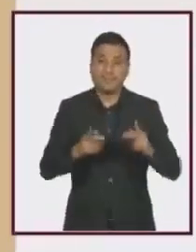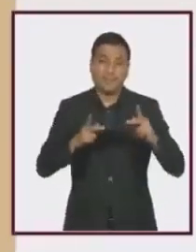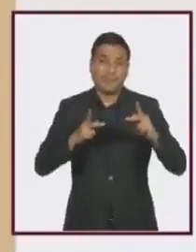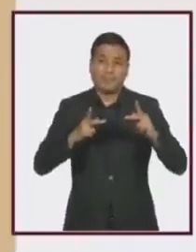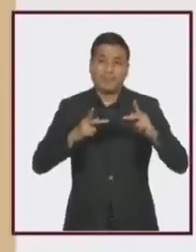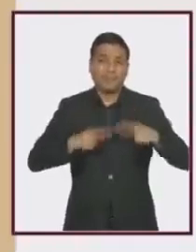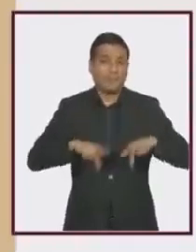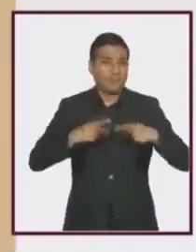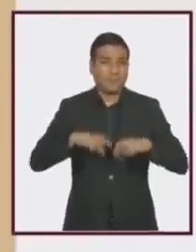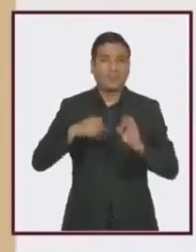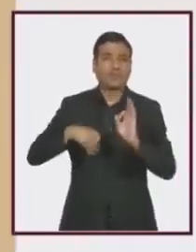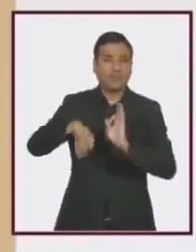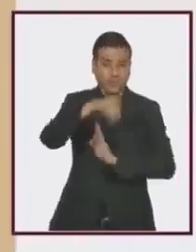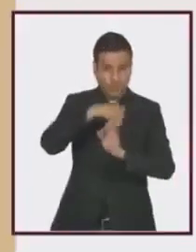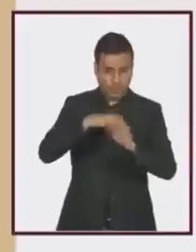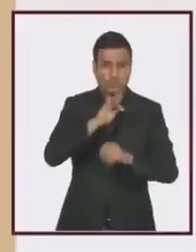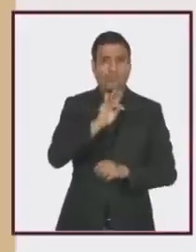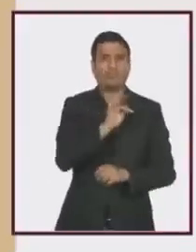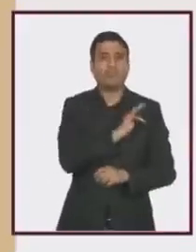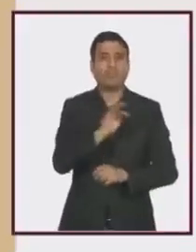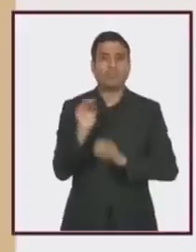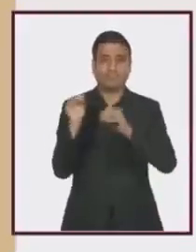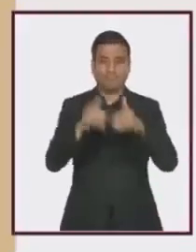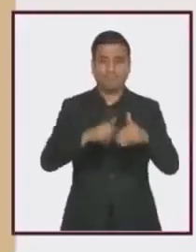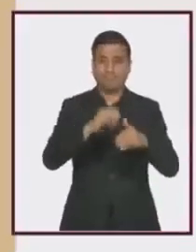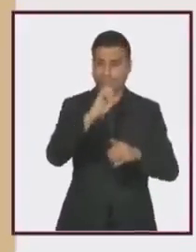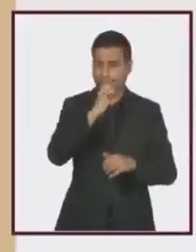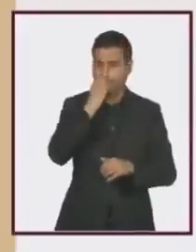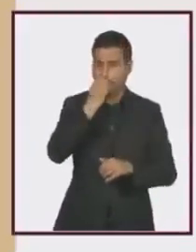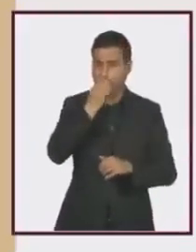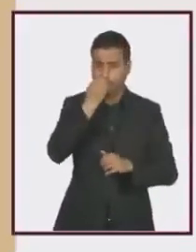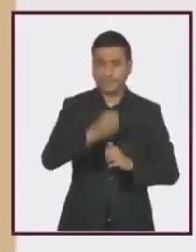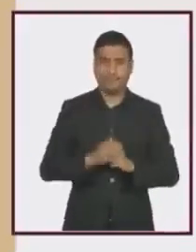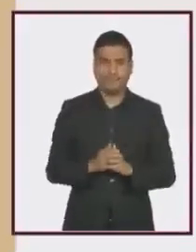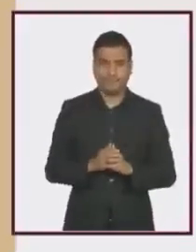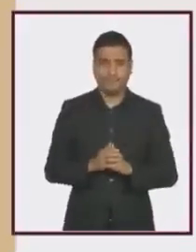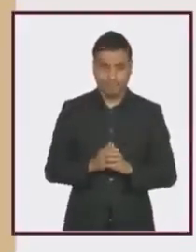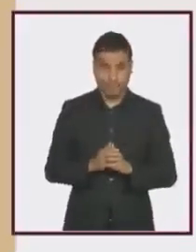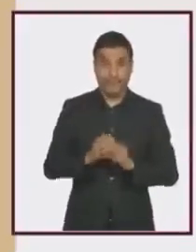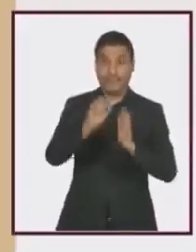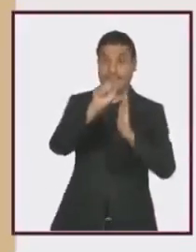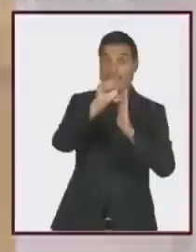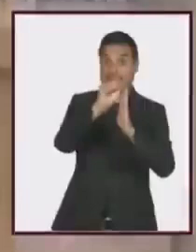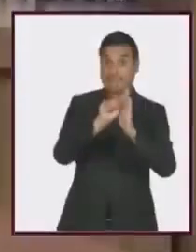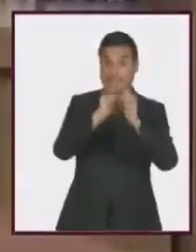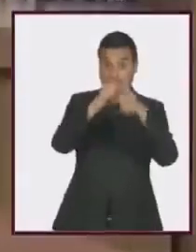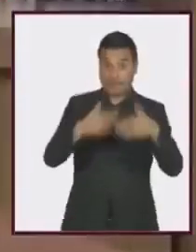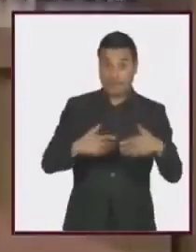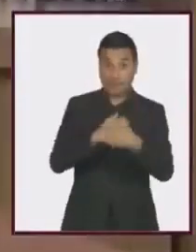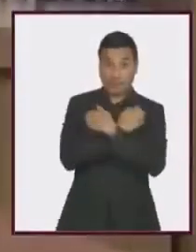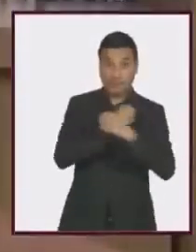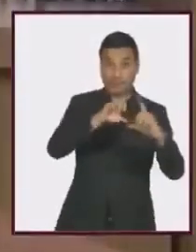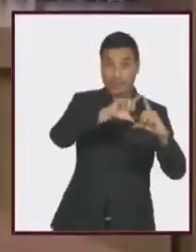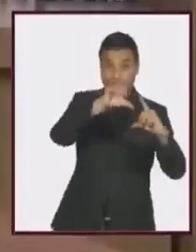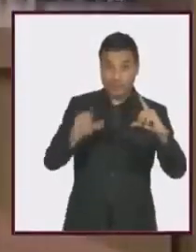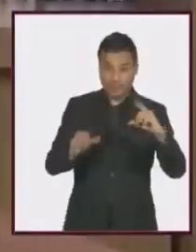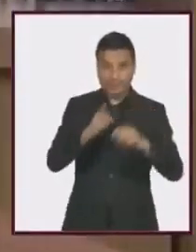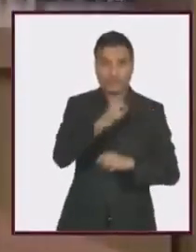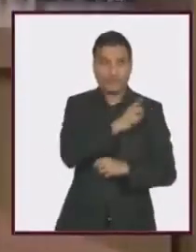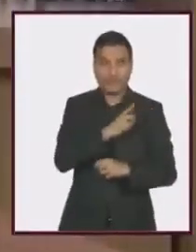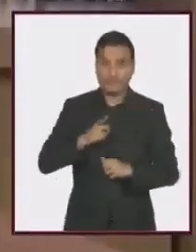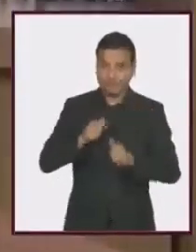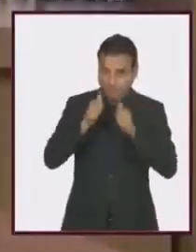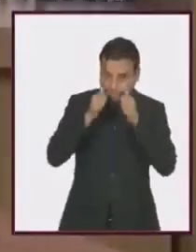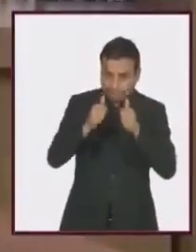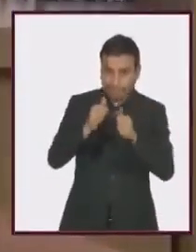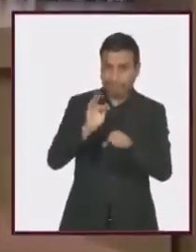al mismo tiempo son la prioridad del sistema educativo nacional. Hay una interpretación que